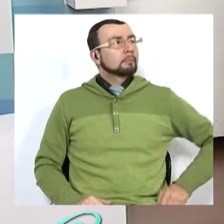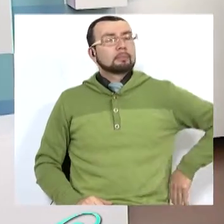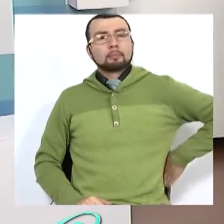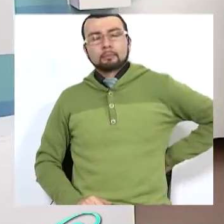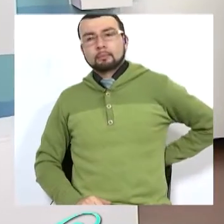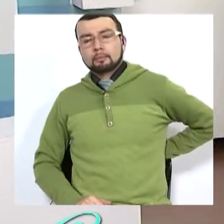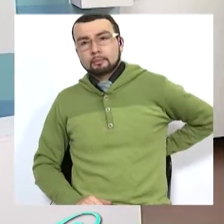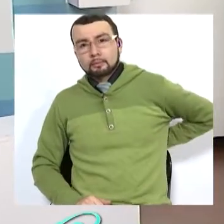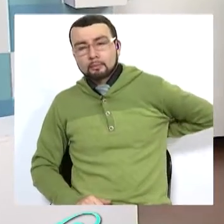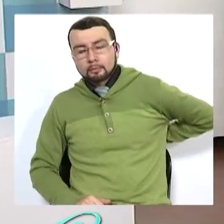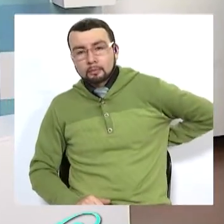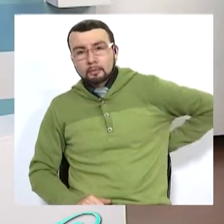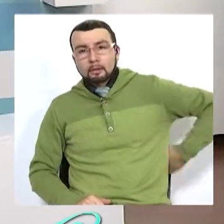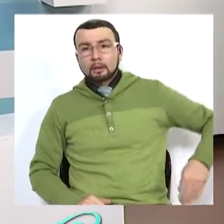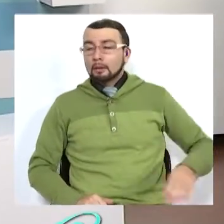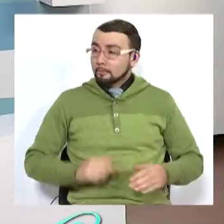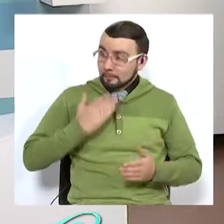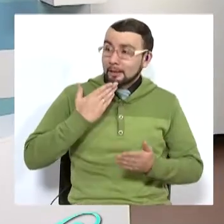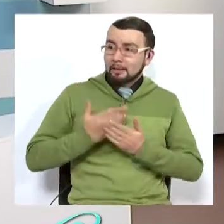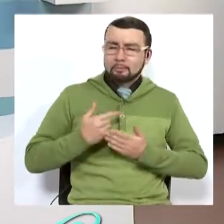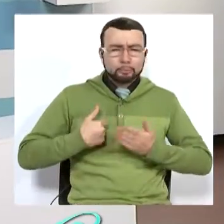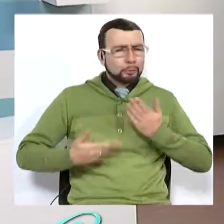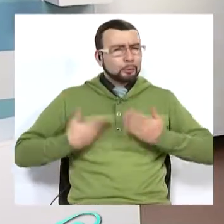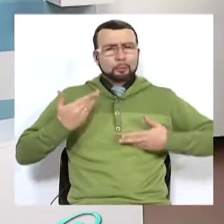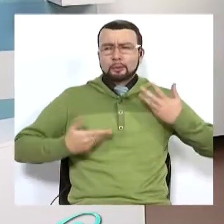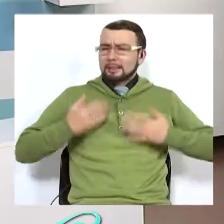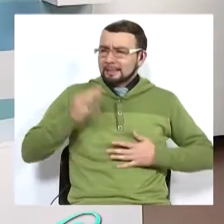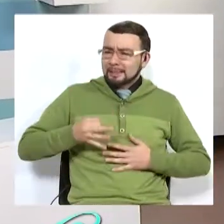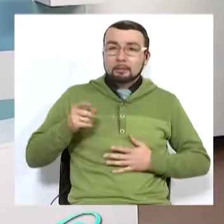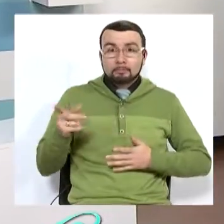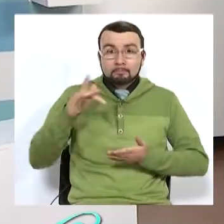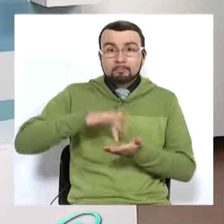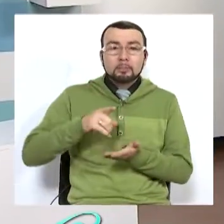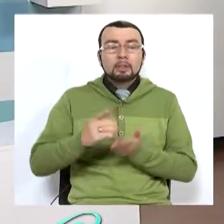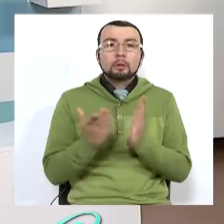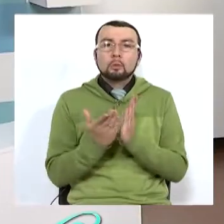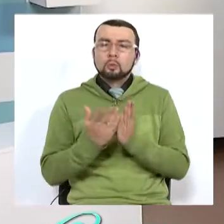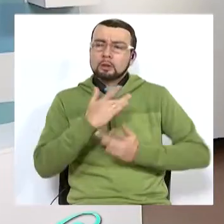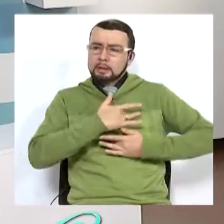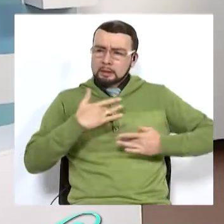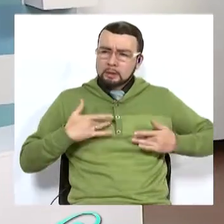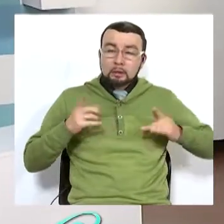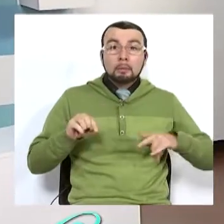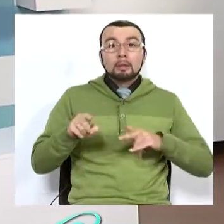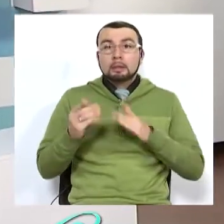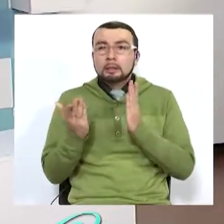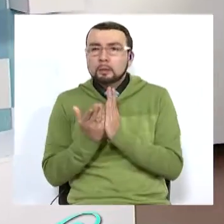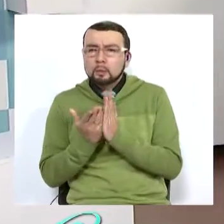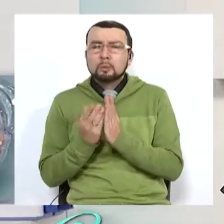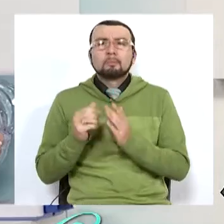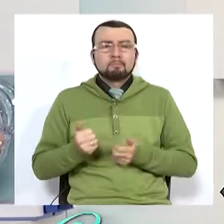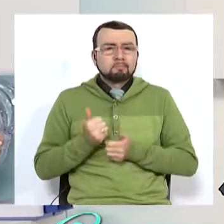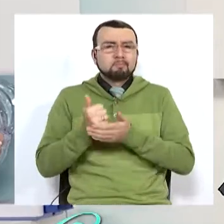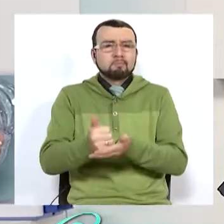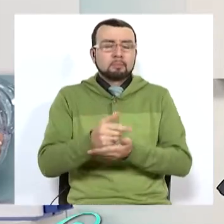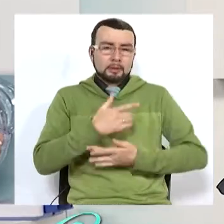Bueno, muy amable, para mí siempre es un placer estos espacios de educación en salud y educación para la